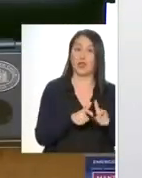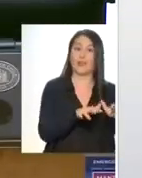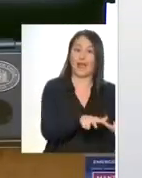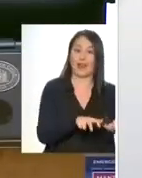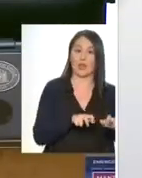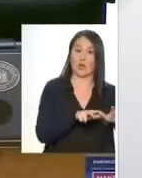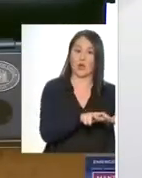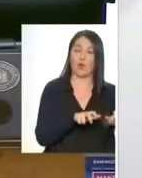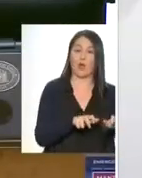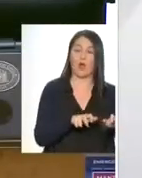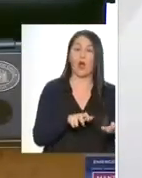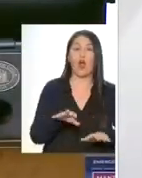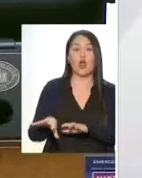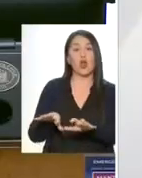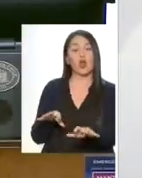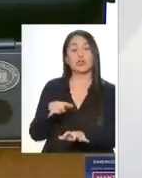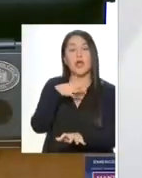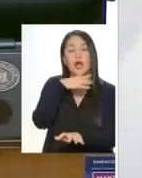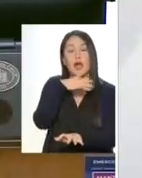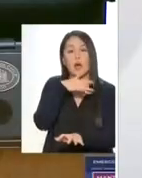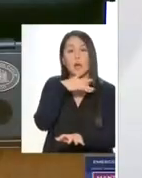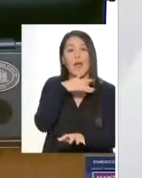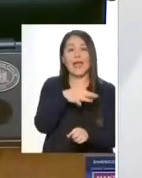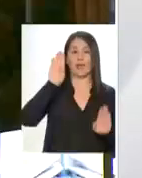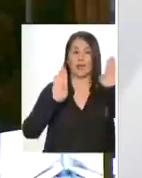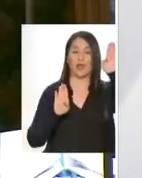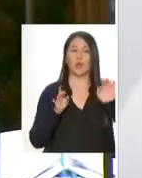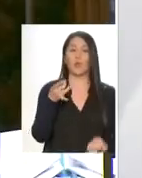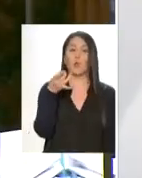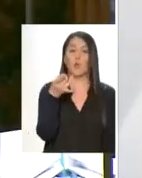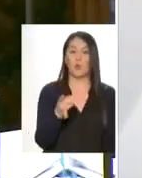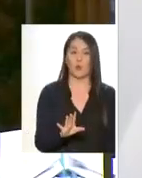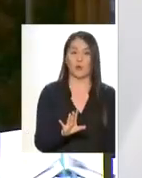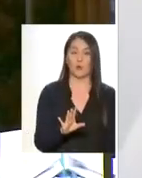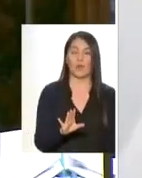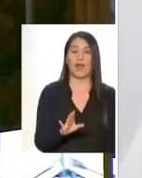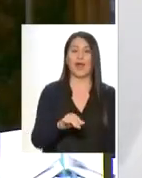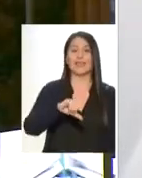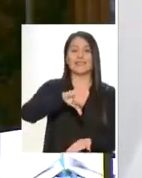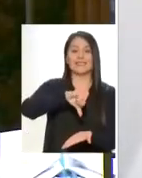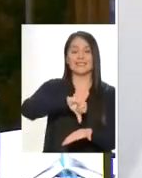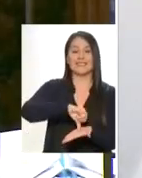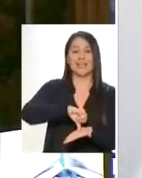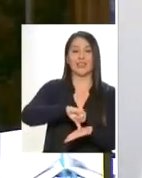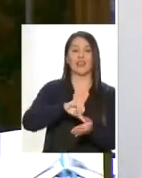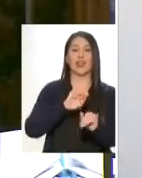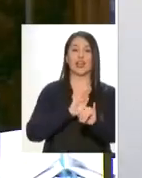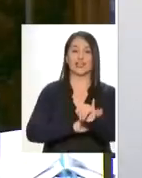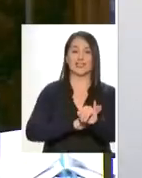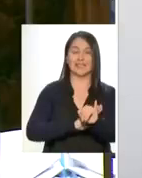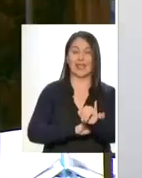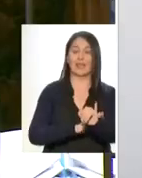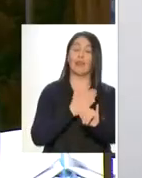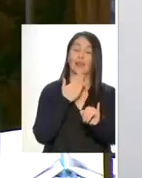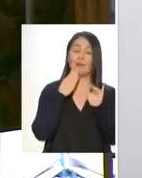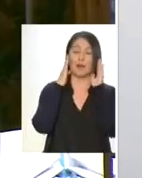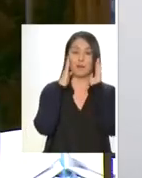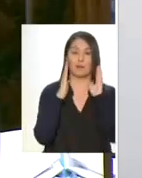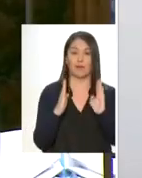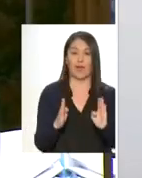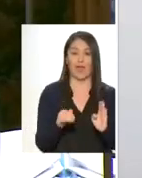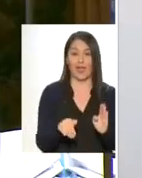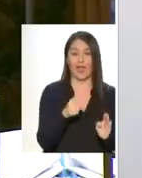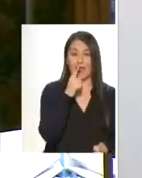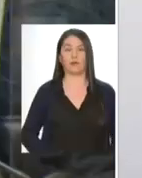que significaron los últimos procesos en nuestra institucionalidad partidaria, eso solo nos va a debilitar. Y yo creo que finalmente